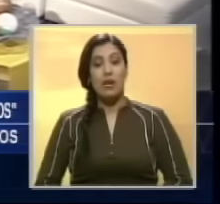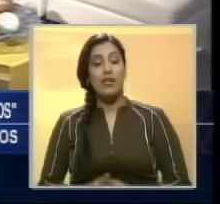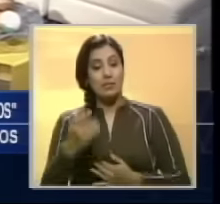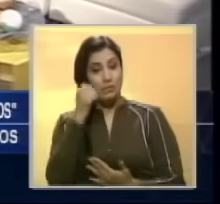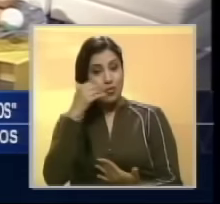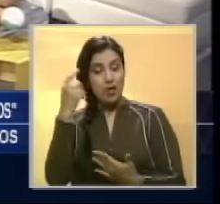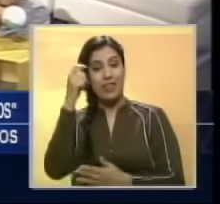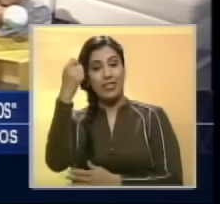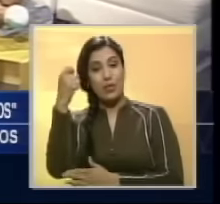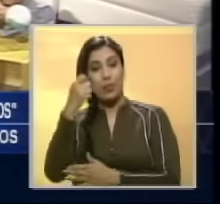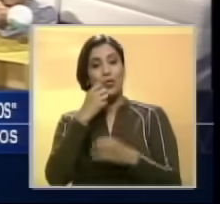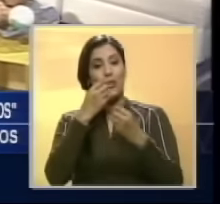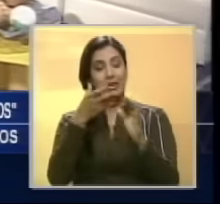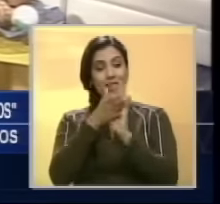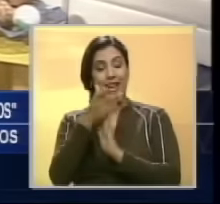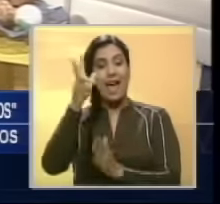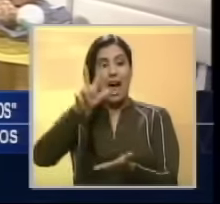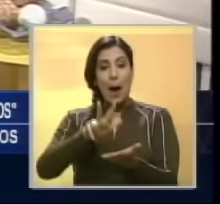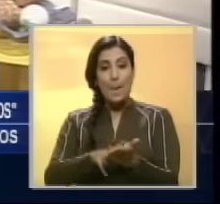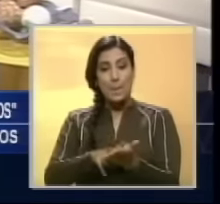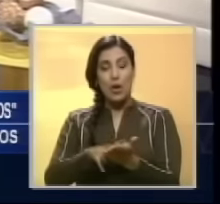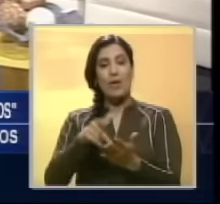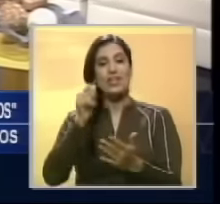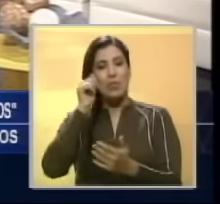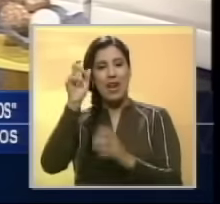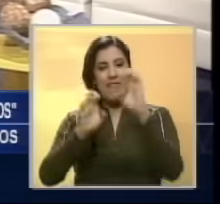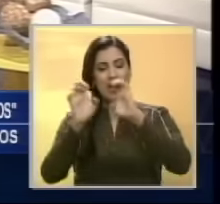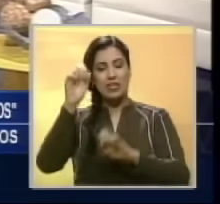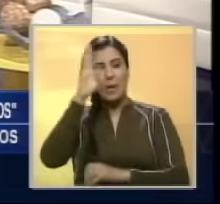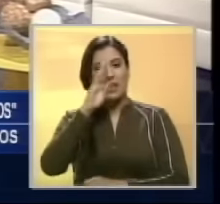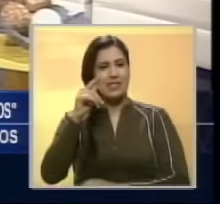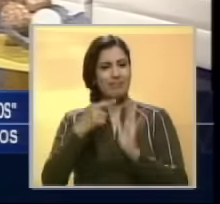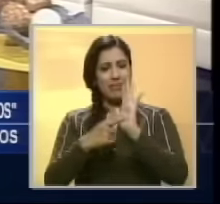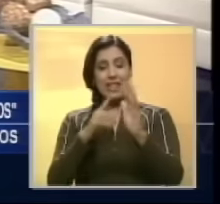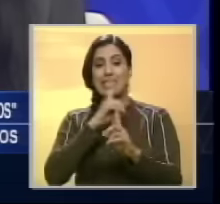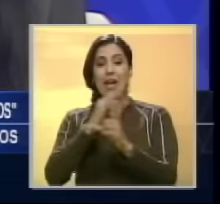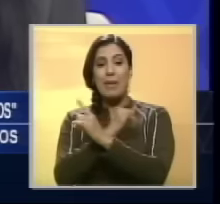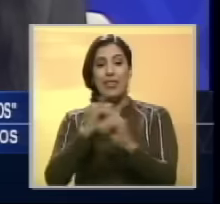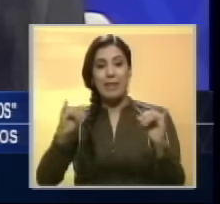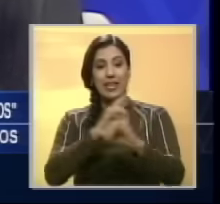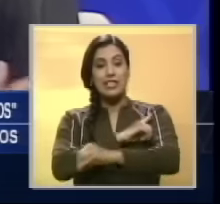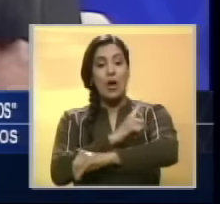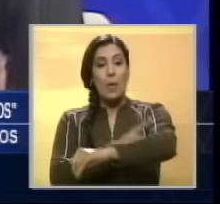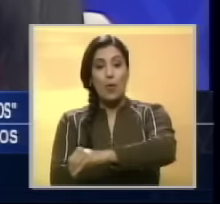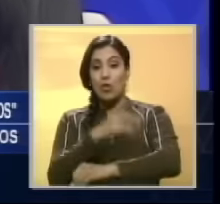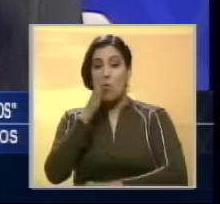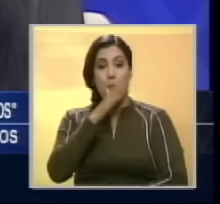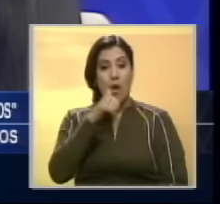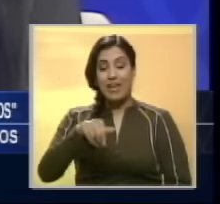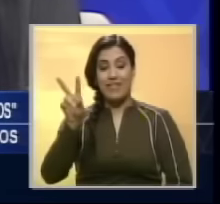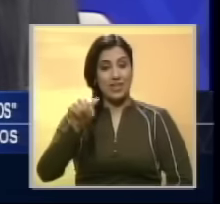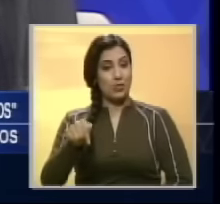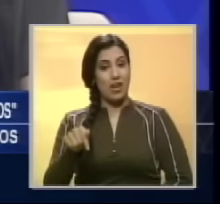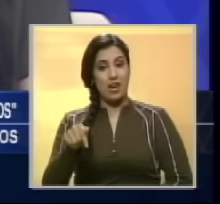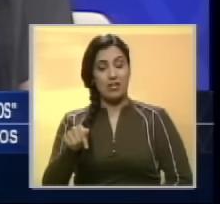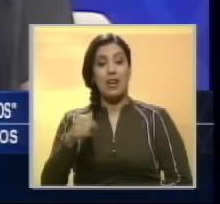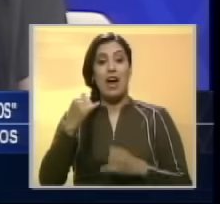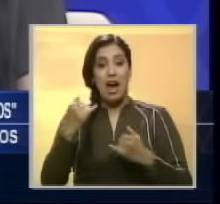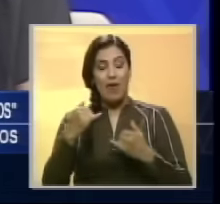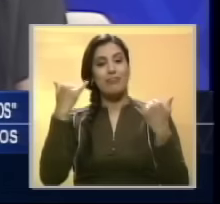parlamentaria considera que la aprobación del impeachment en Brasil es una muestra de la independencia de poderes que a su juicio no existe en Venezuela